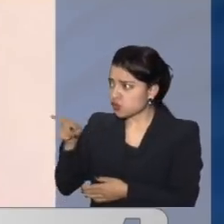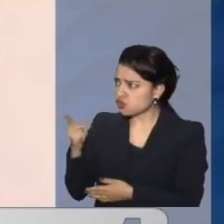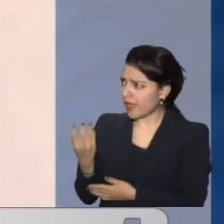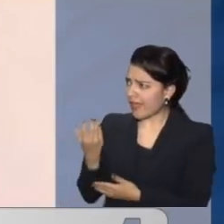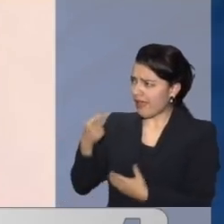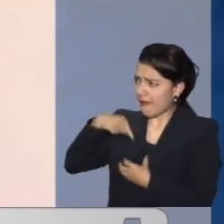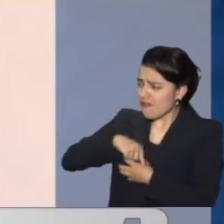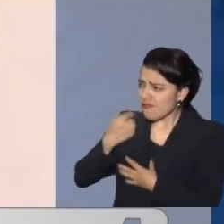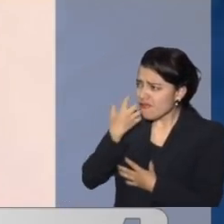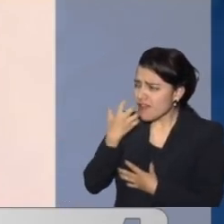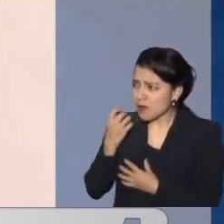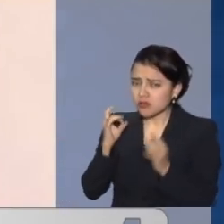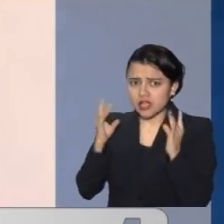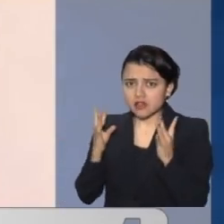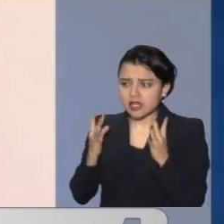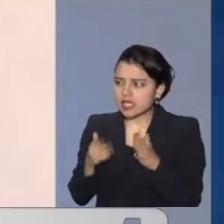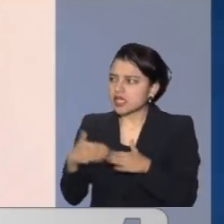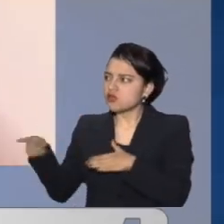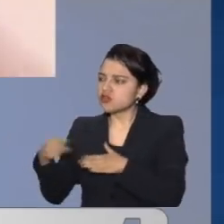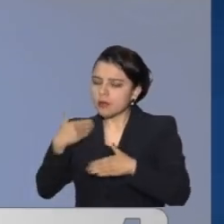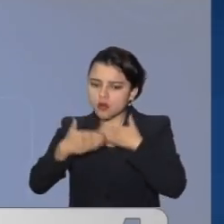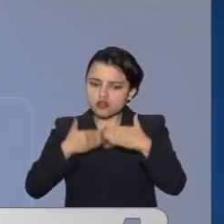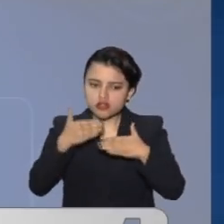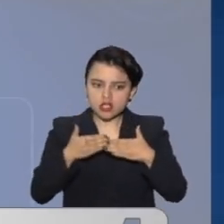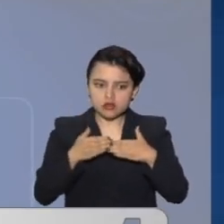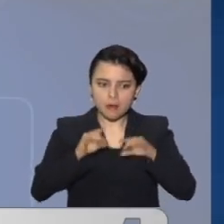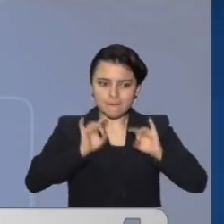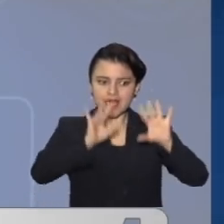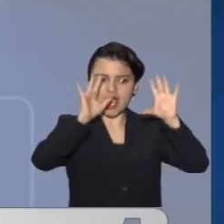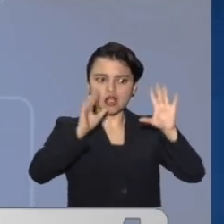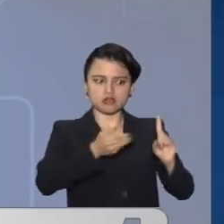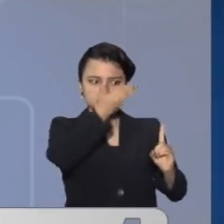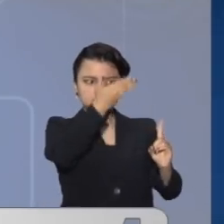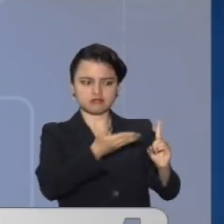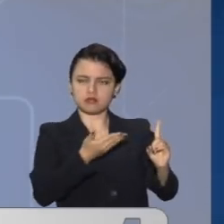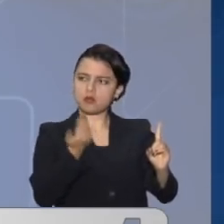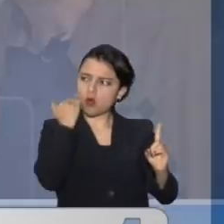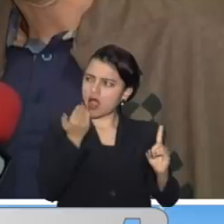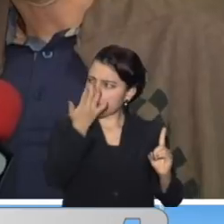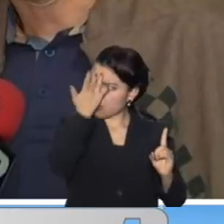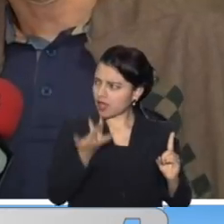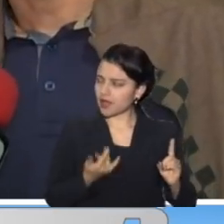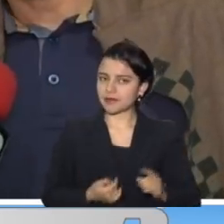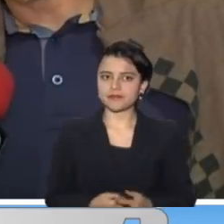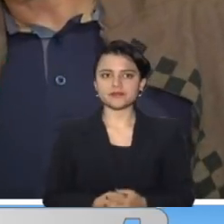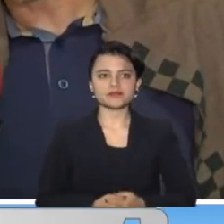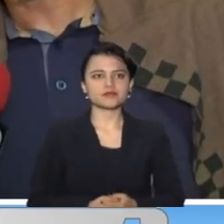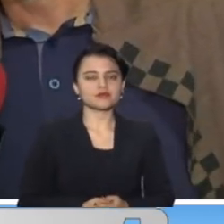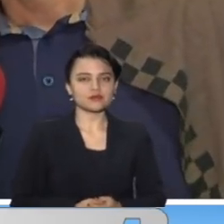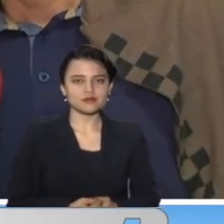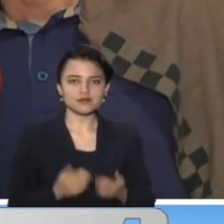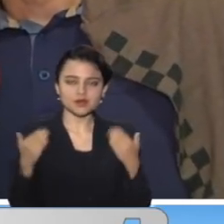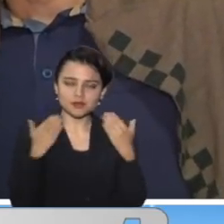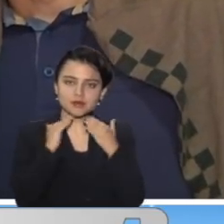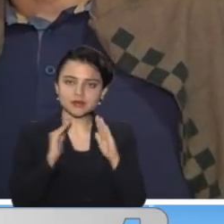usted le diagnosticaron y cuál fue el proceso y por qué dice que es un milagro? Pues muy buenos días para